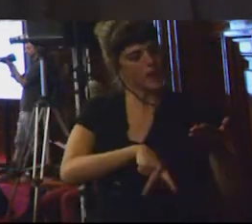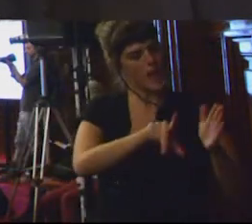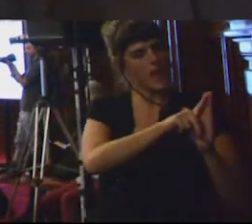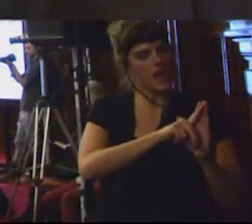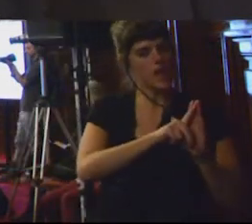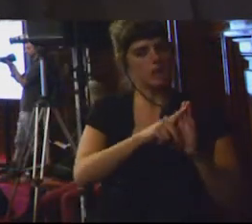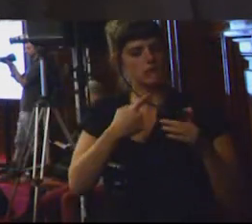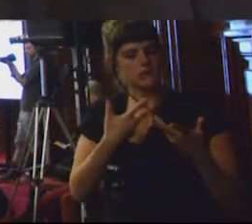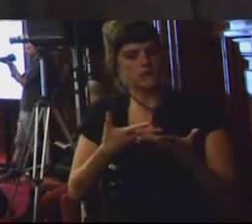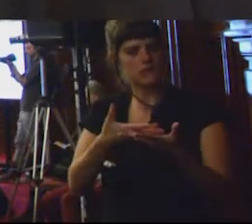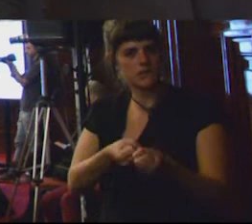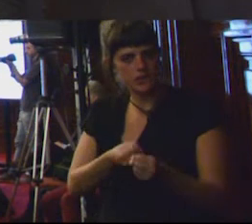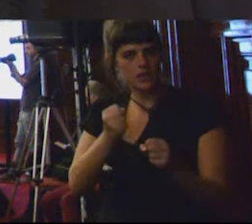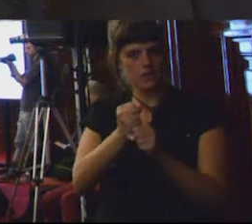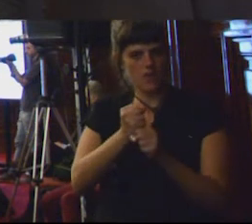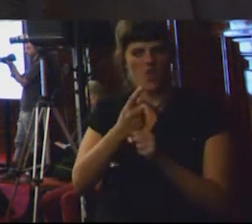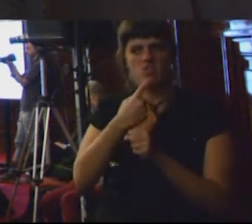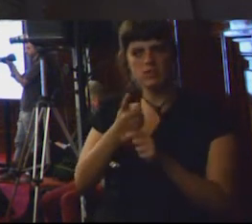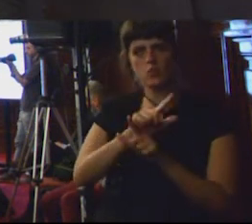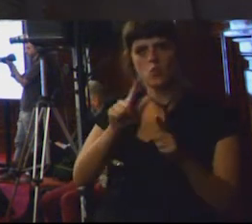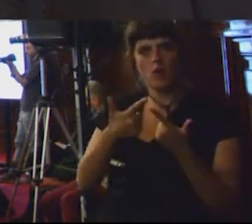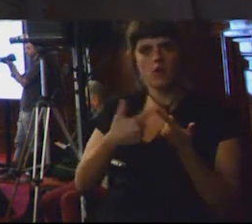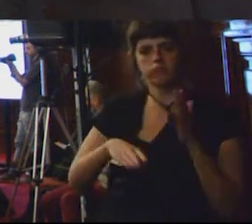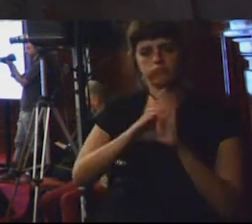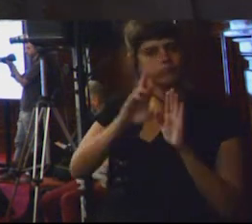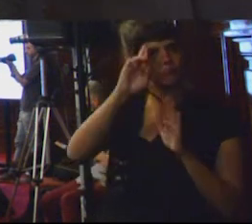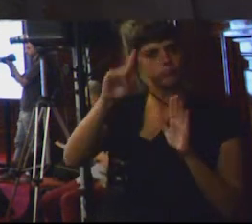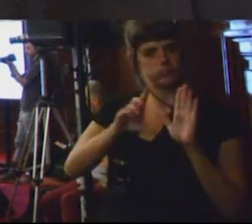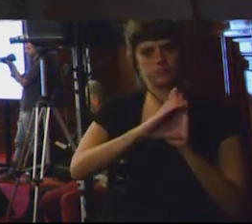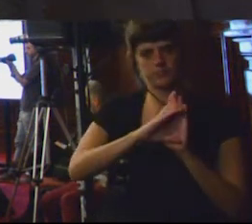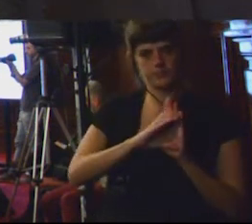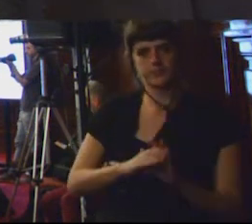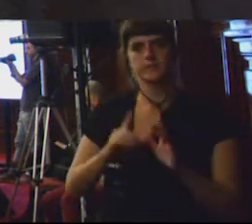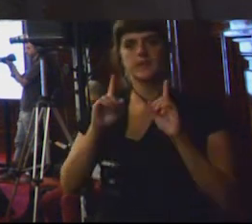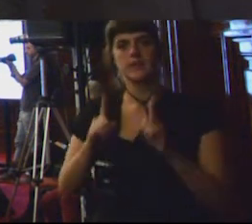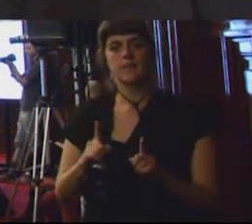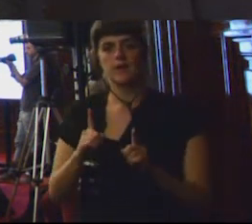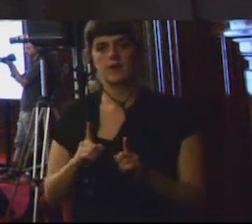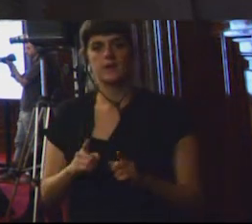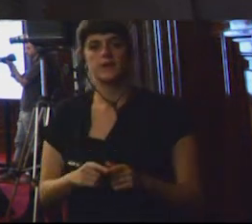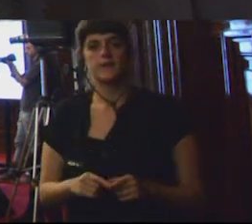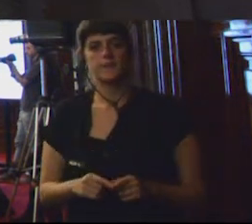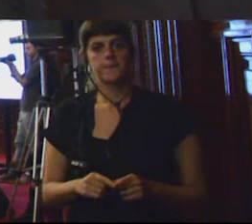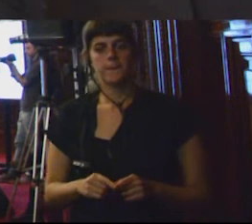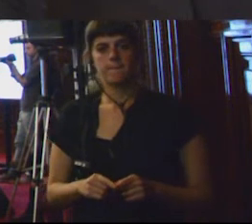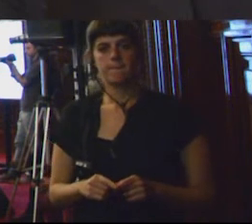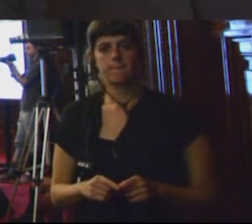contencionalidad y de constitucionalidad. La propia estructura de la OAA quedará comprometida. La